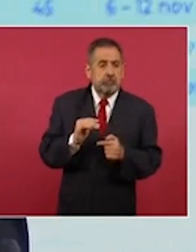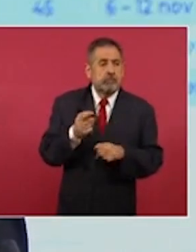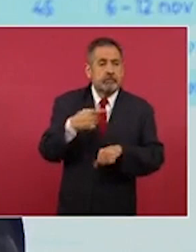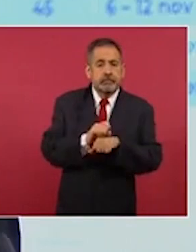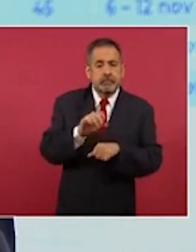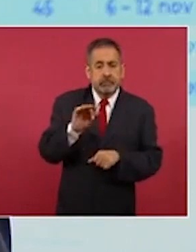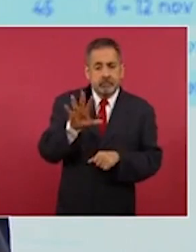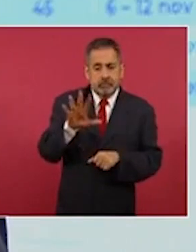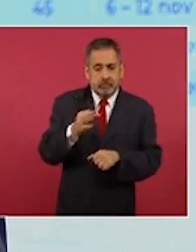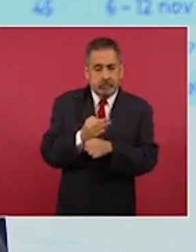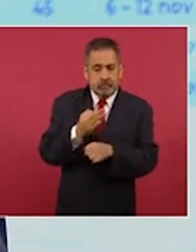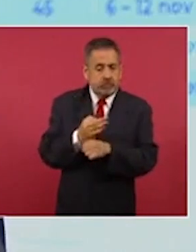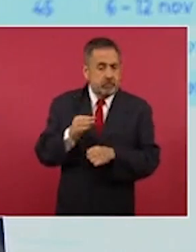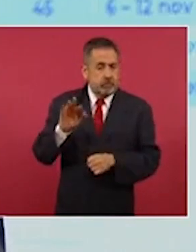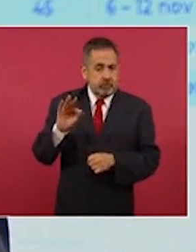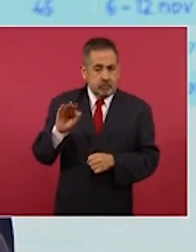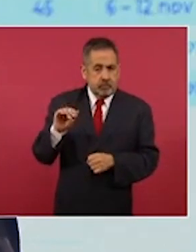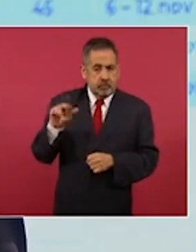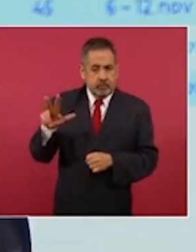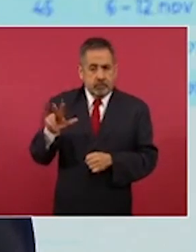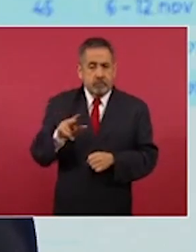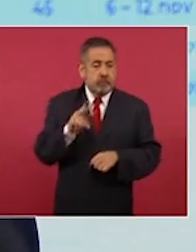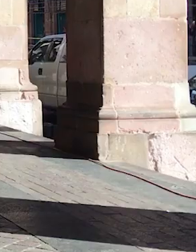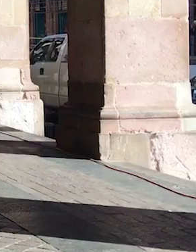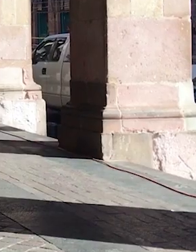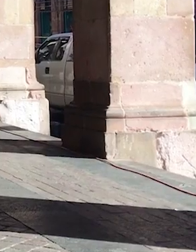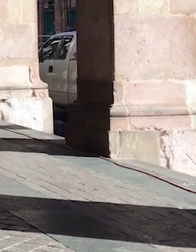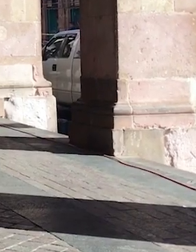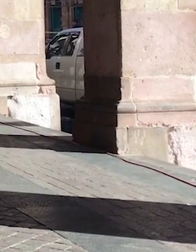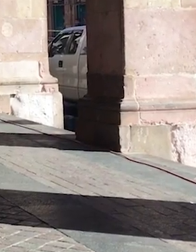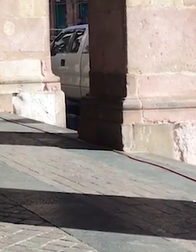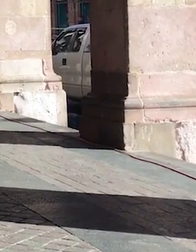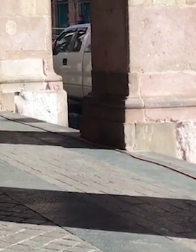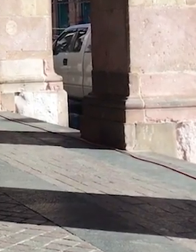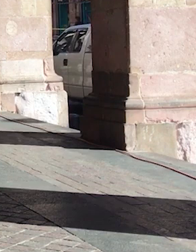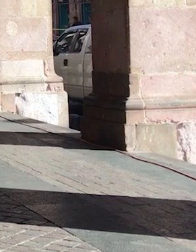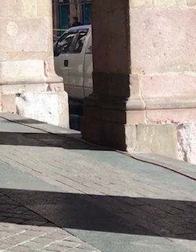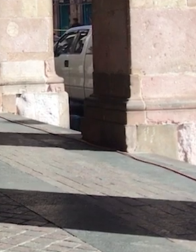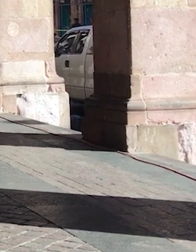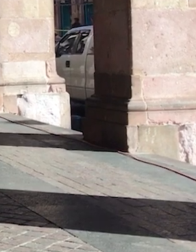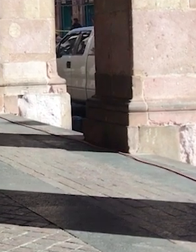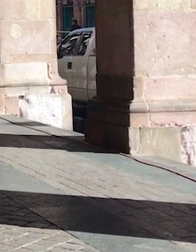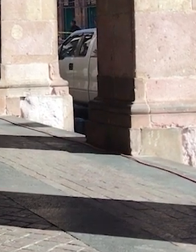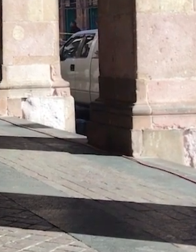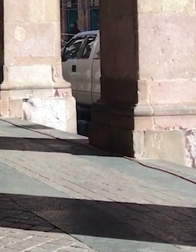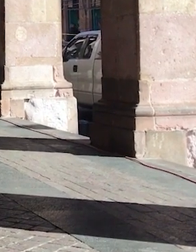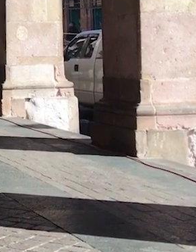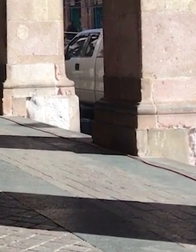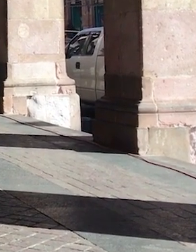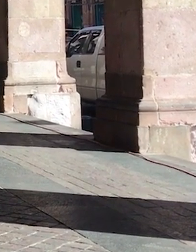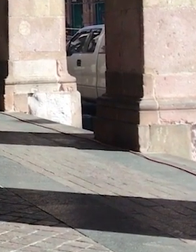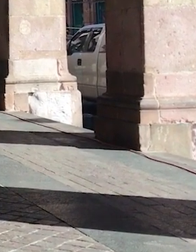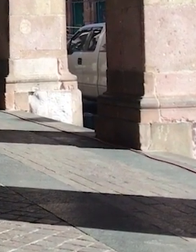conforman el 64% de todos los casos acumulados registrados en el país mientras que Zacatecas se mantiene